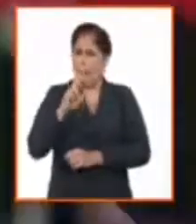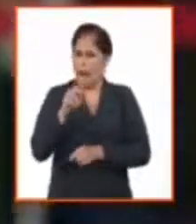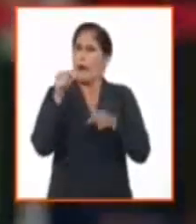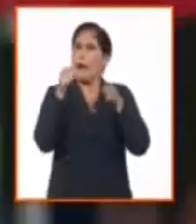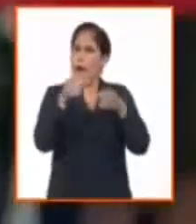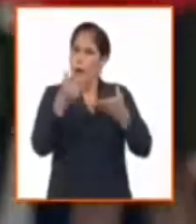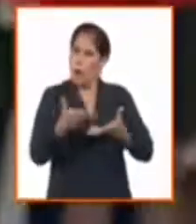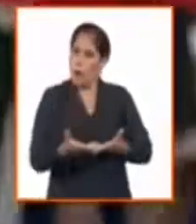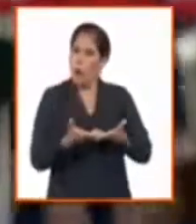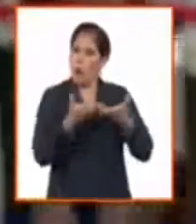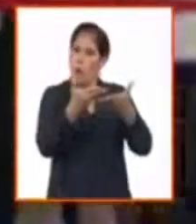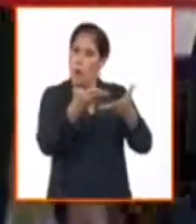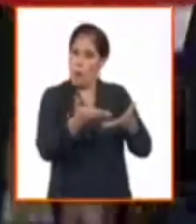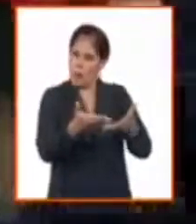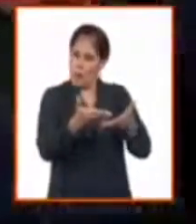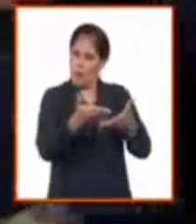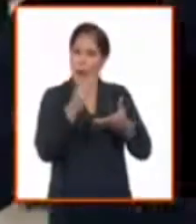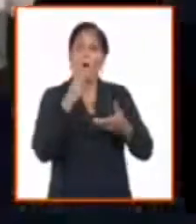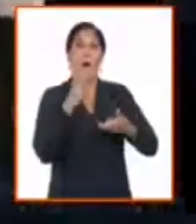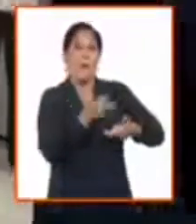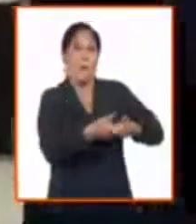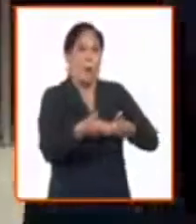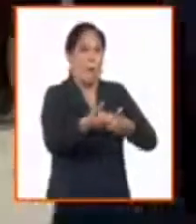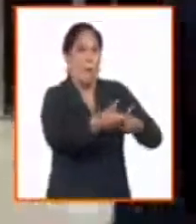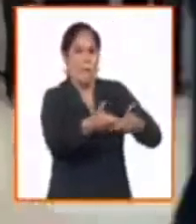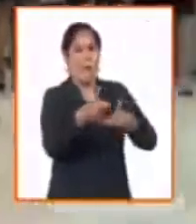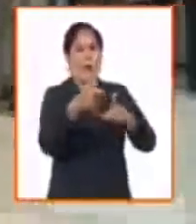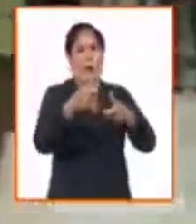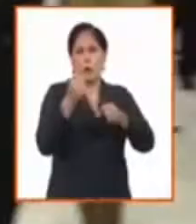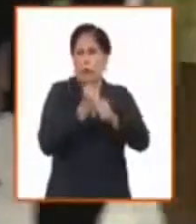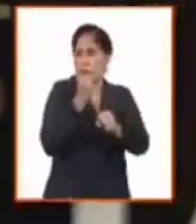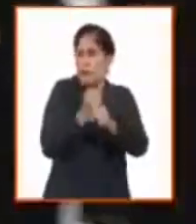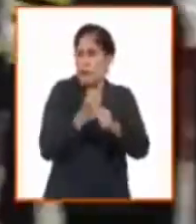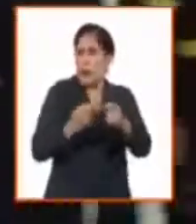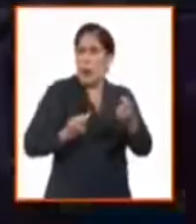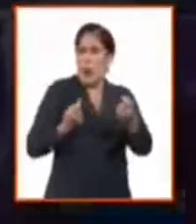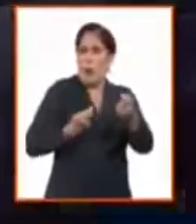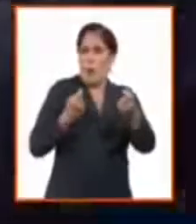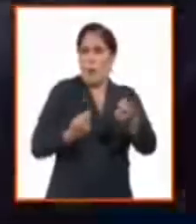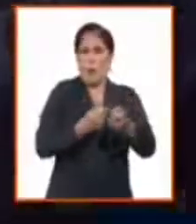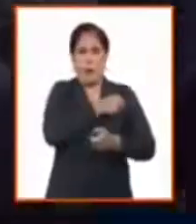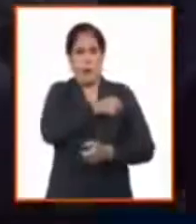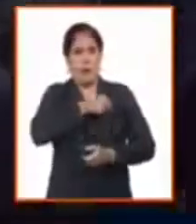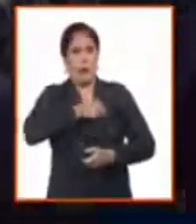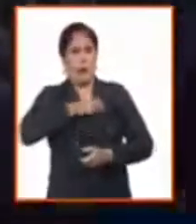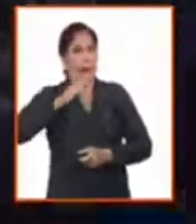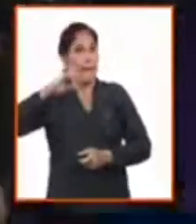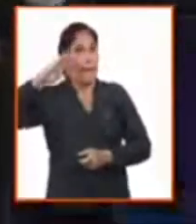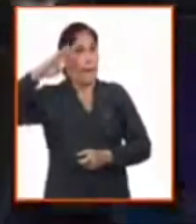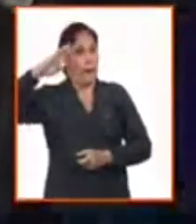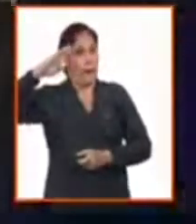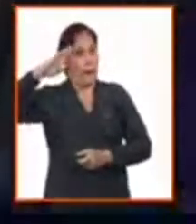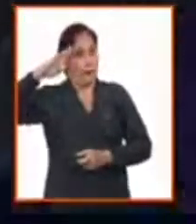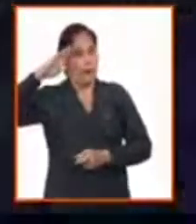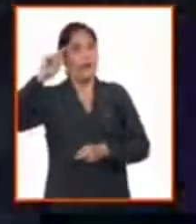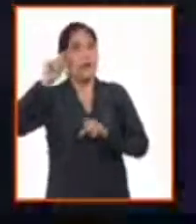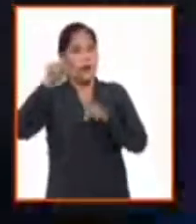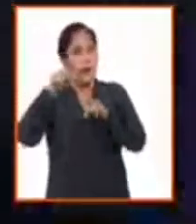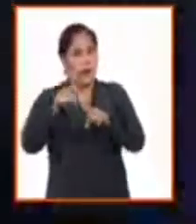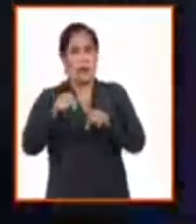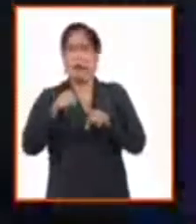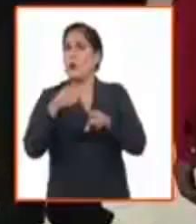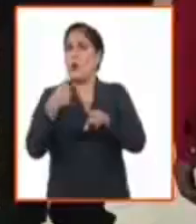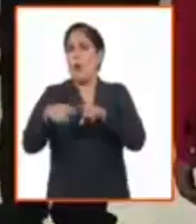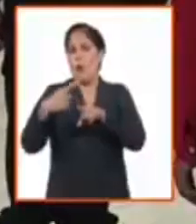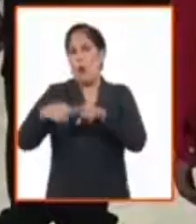a estos trabajadores combatientes del ministerio del interior- exponentes de nuestra salud pública